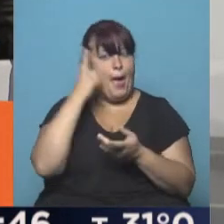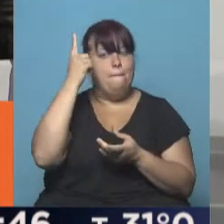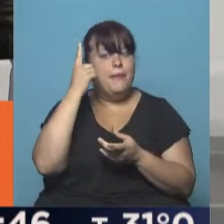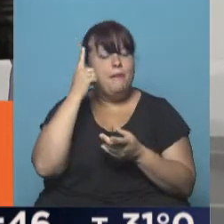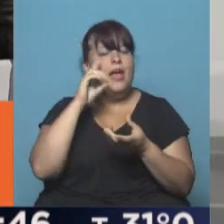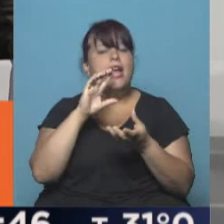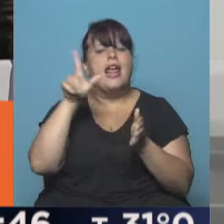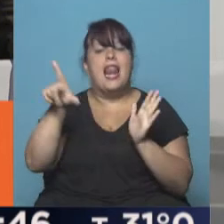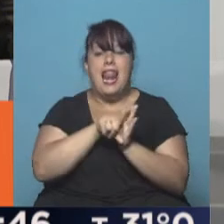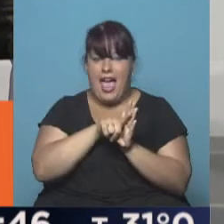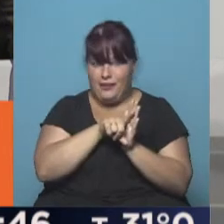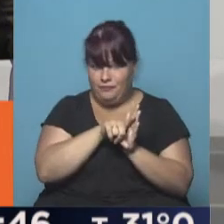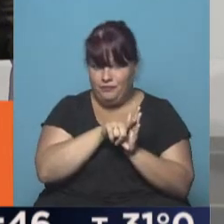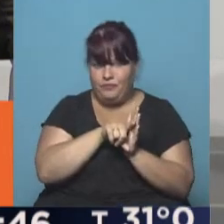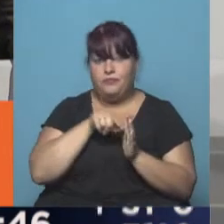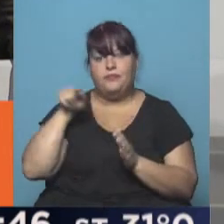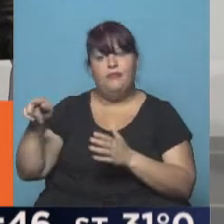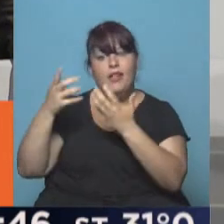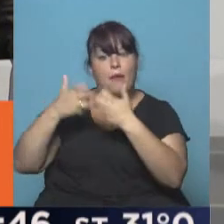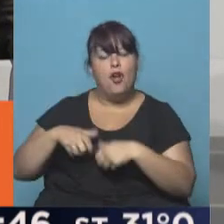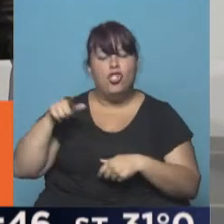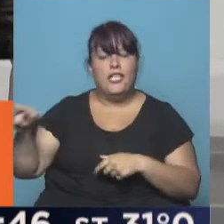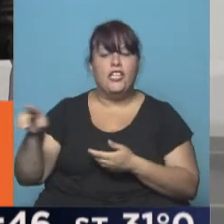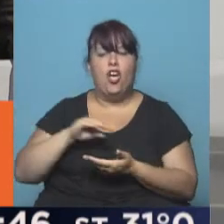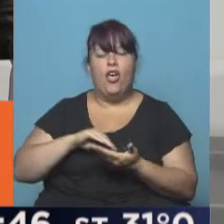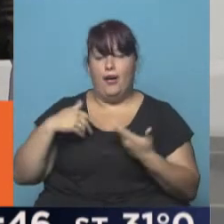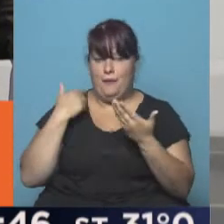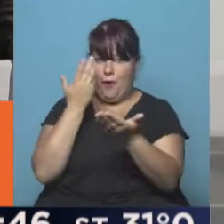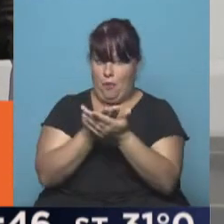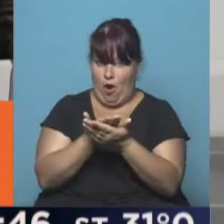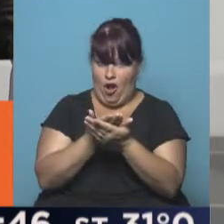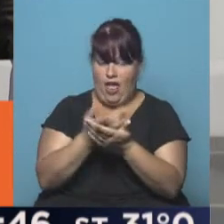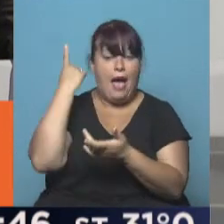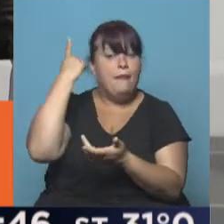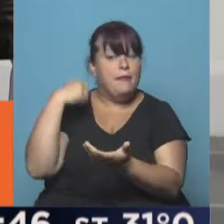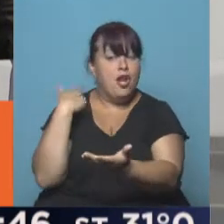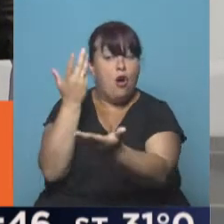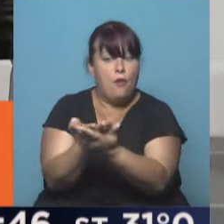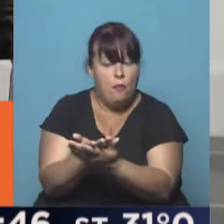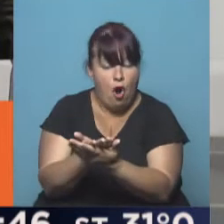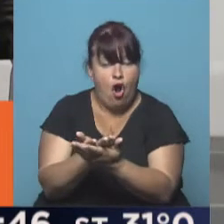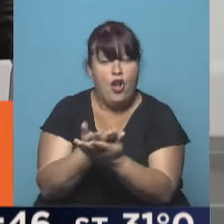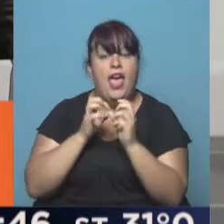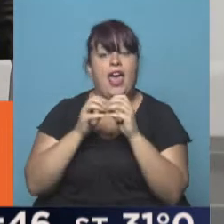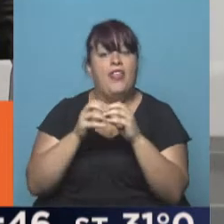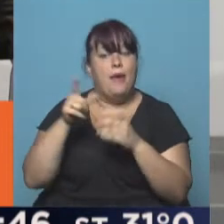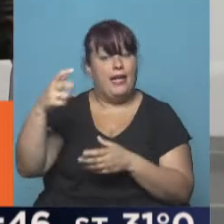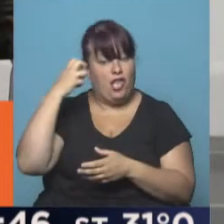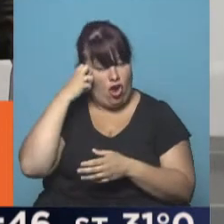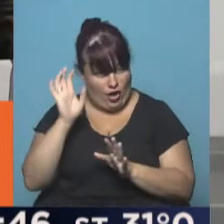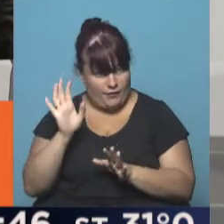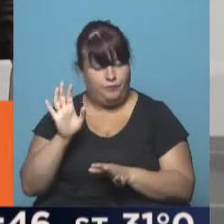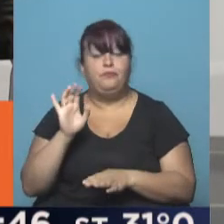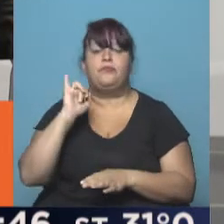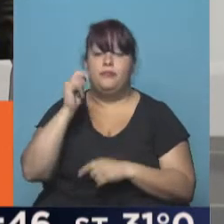versión del proyecto que elevamos a la discusión en el Parlamento. Sí